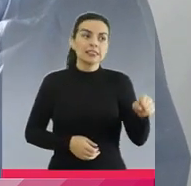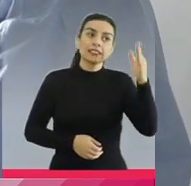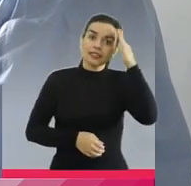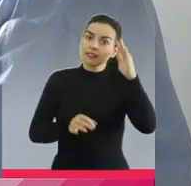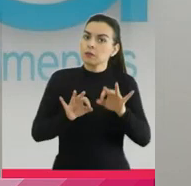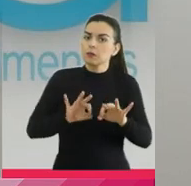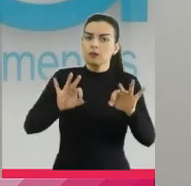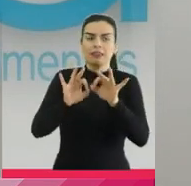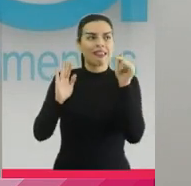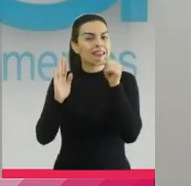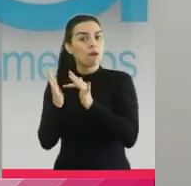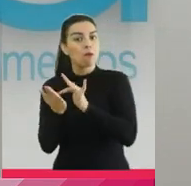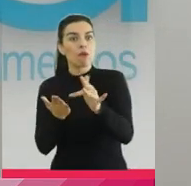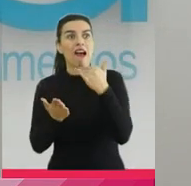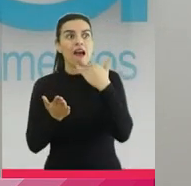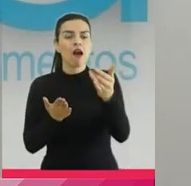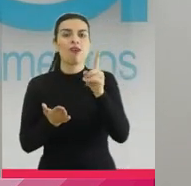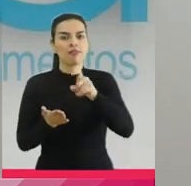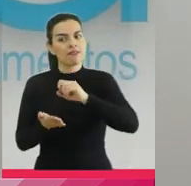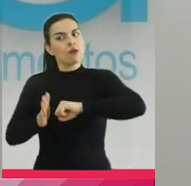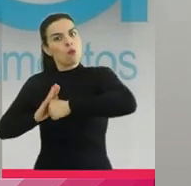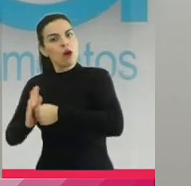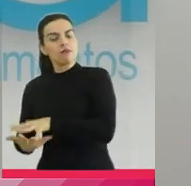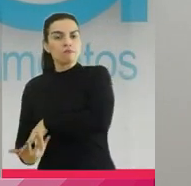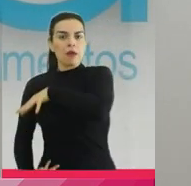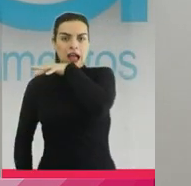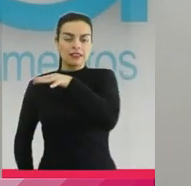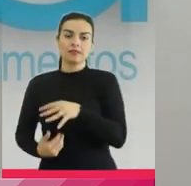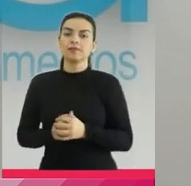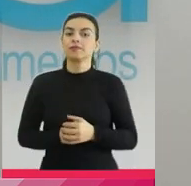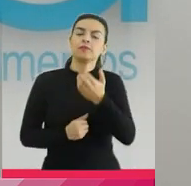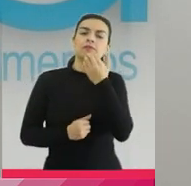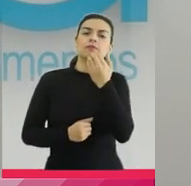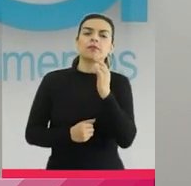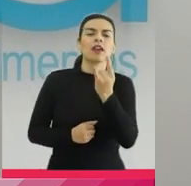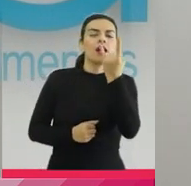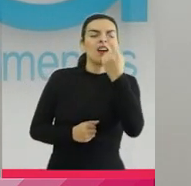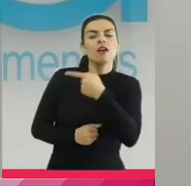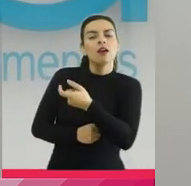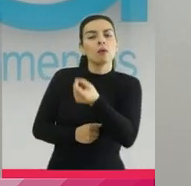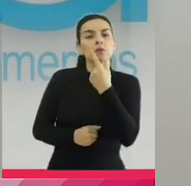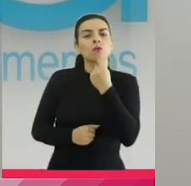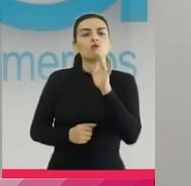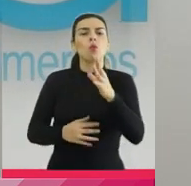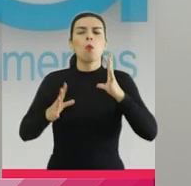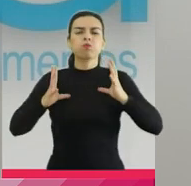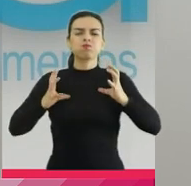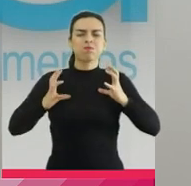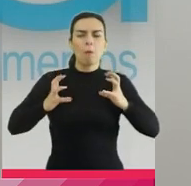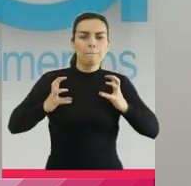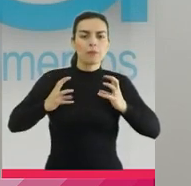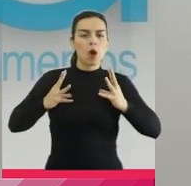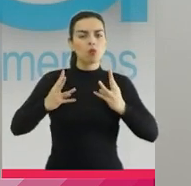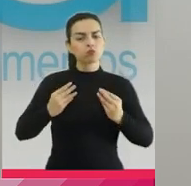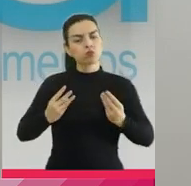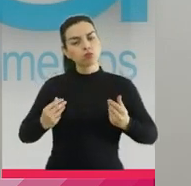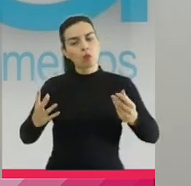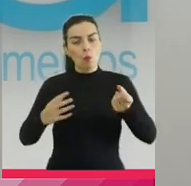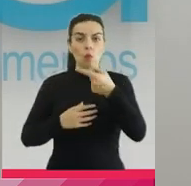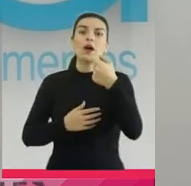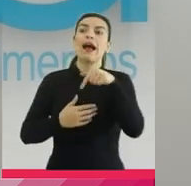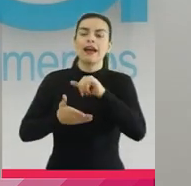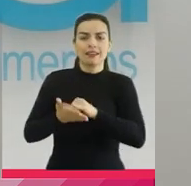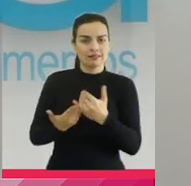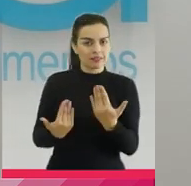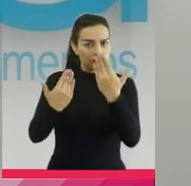menores los sedantes por ejemplo los relajantes musculares y que significa que hoy estos productos sean declarados como